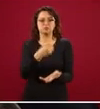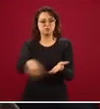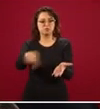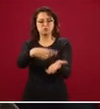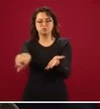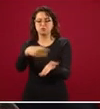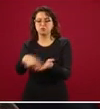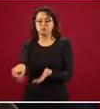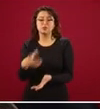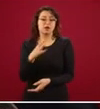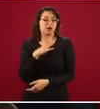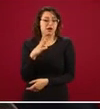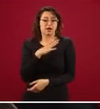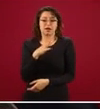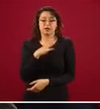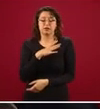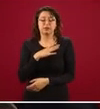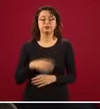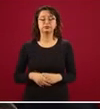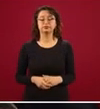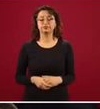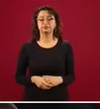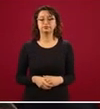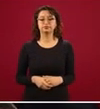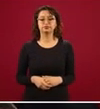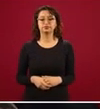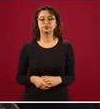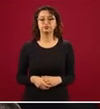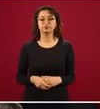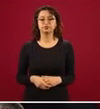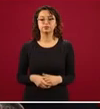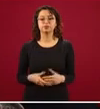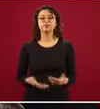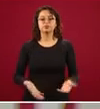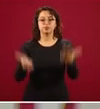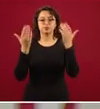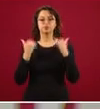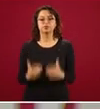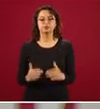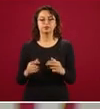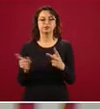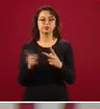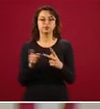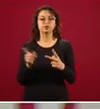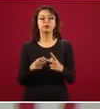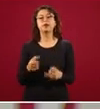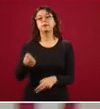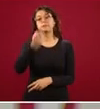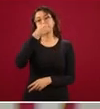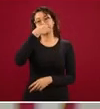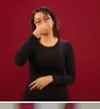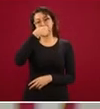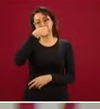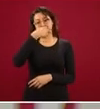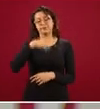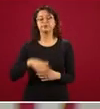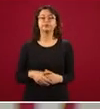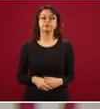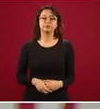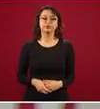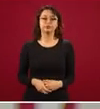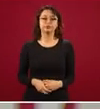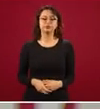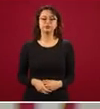insumos, los intermediarios. Lo siguiente es el caso de los medicamentos. Y vamos aquí a